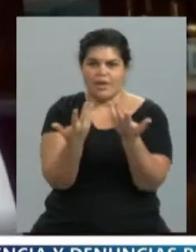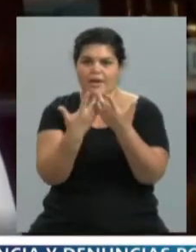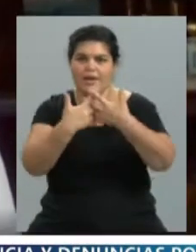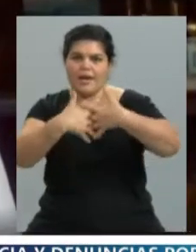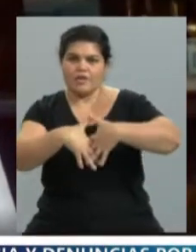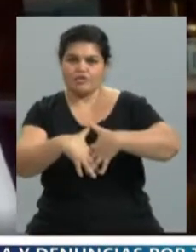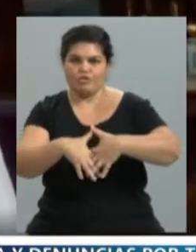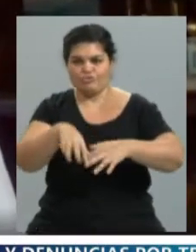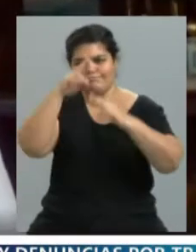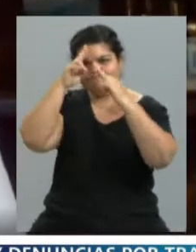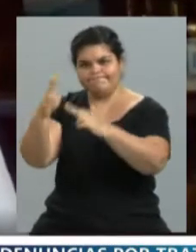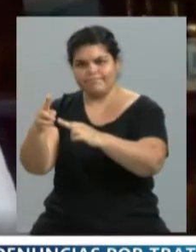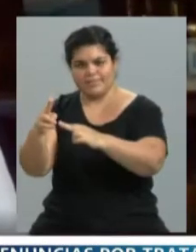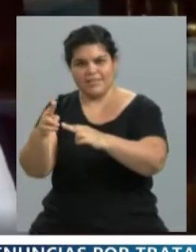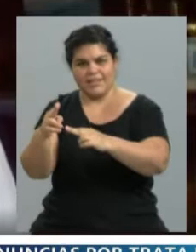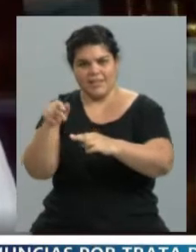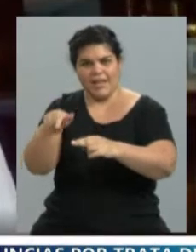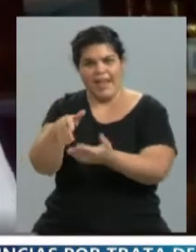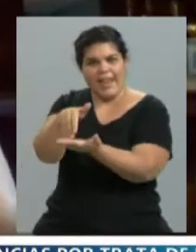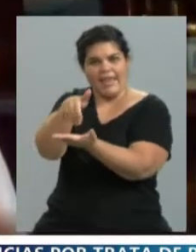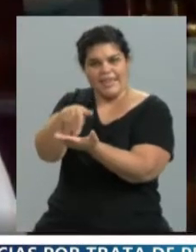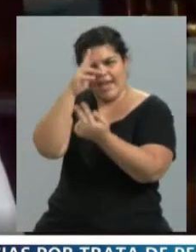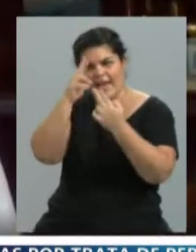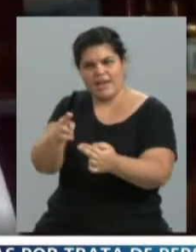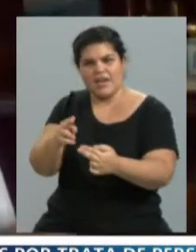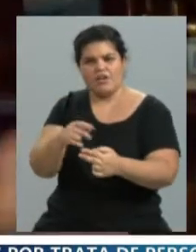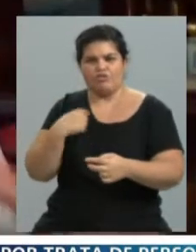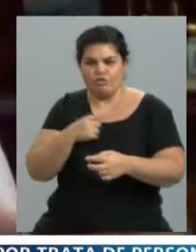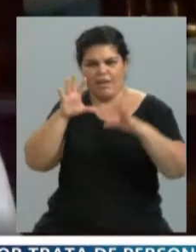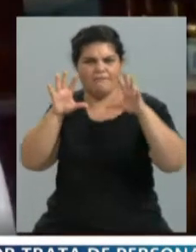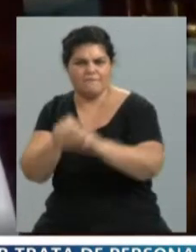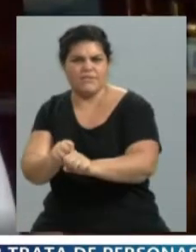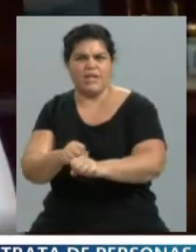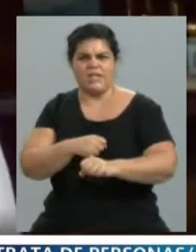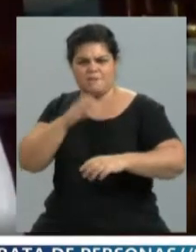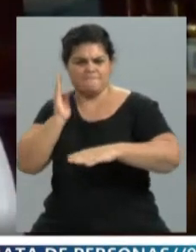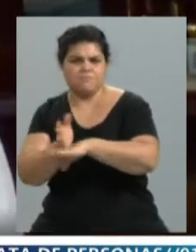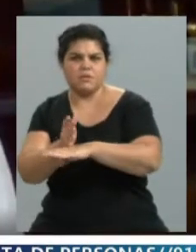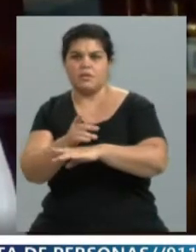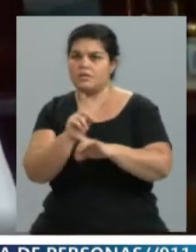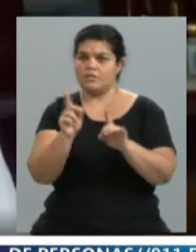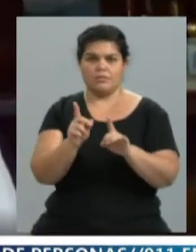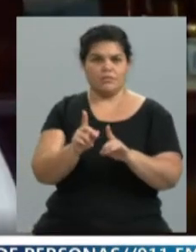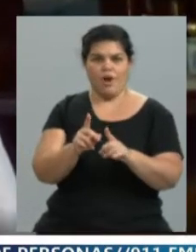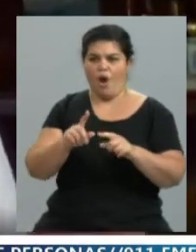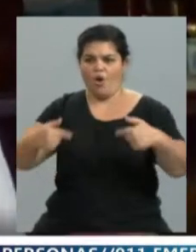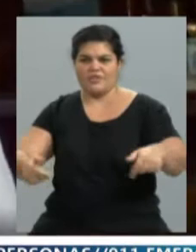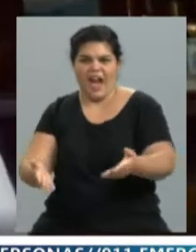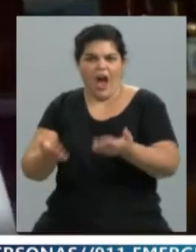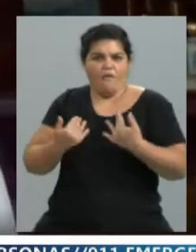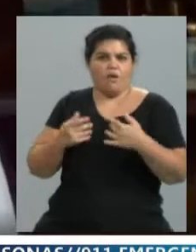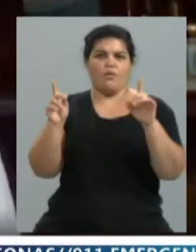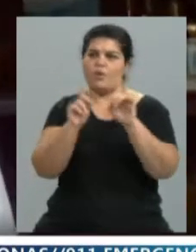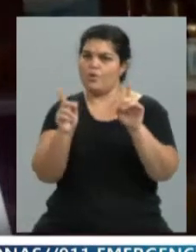mucho más respetuosa y no de invasión, de ir a cuesta de todo para conseguir beneficios propios y no